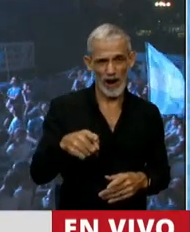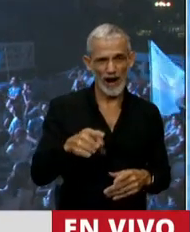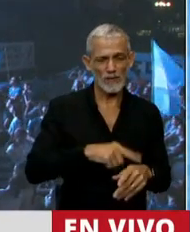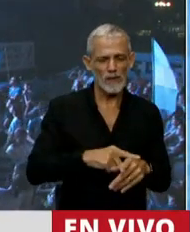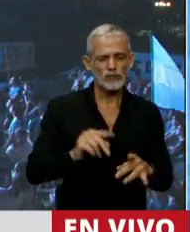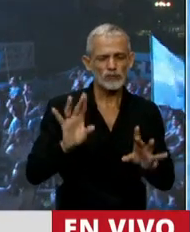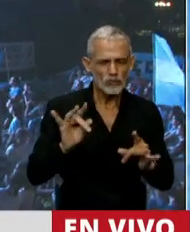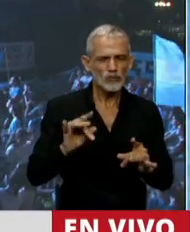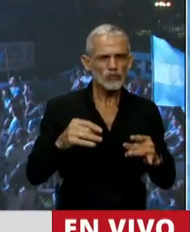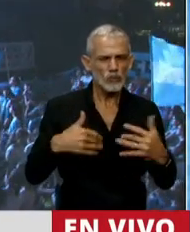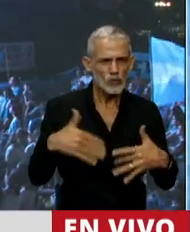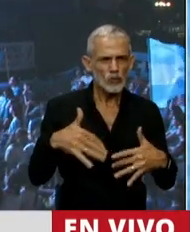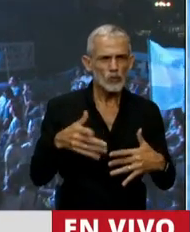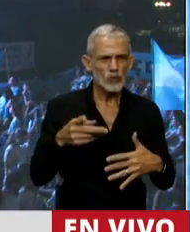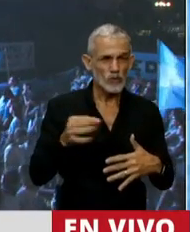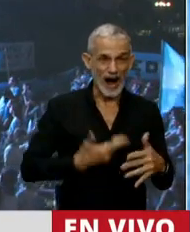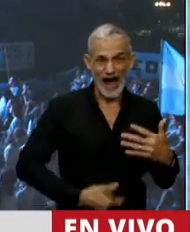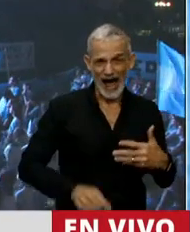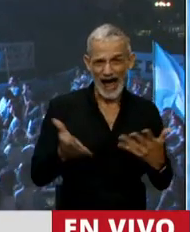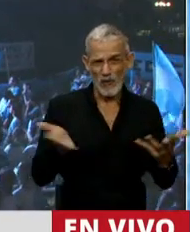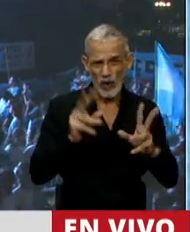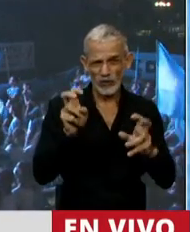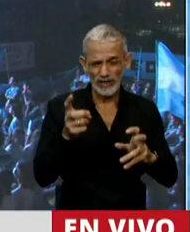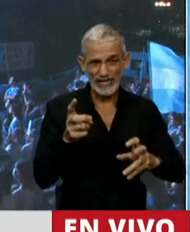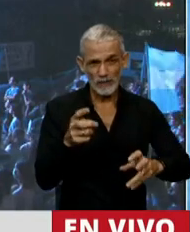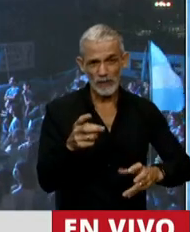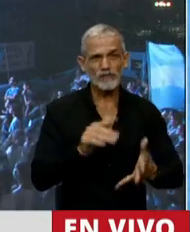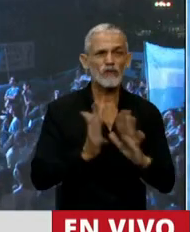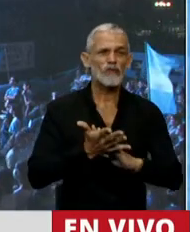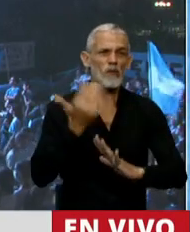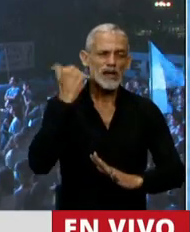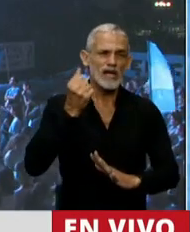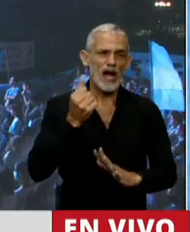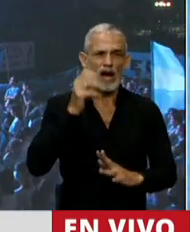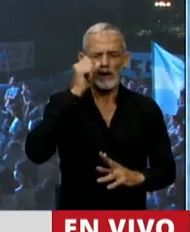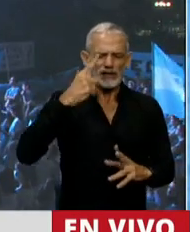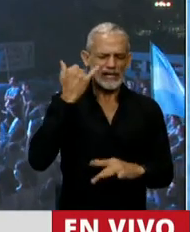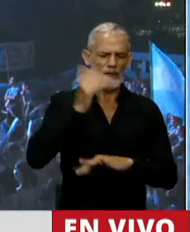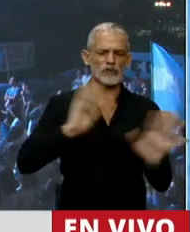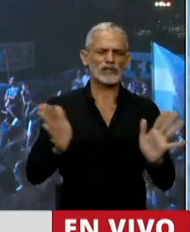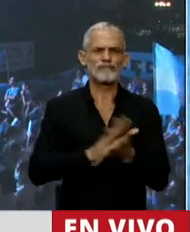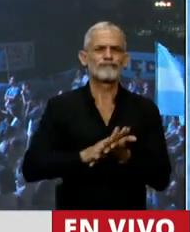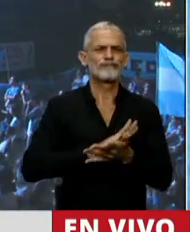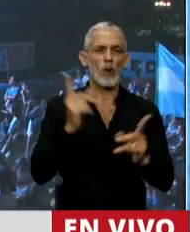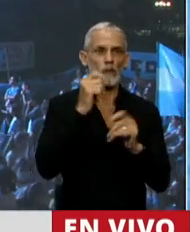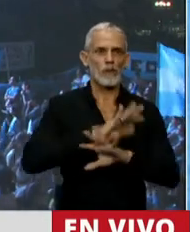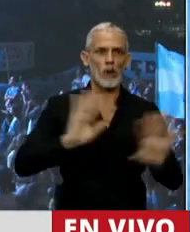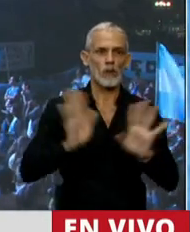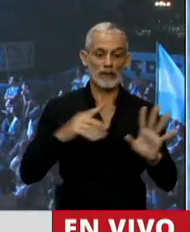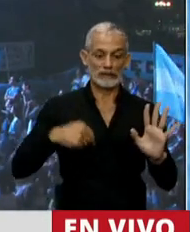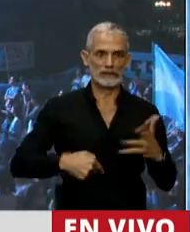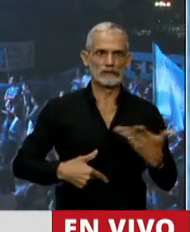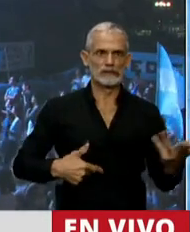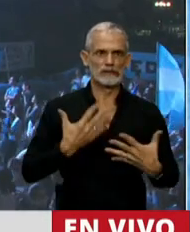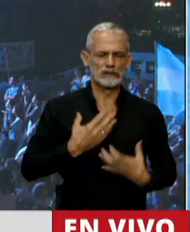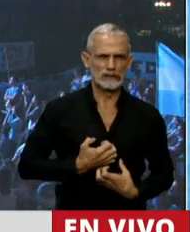duros, donde el aborto es el método más rápido y más fácil para solucionar